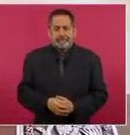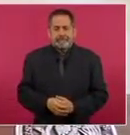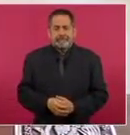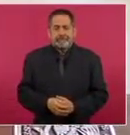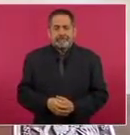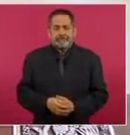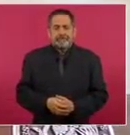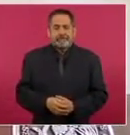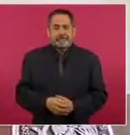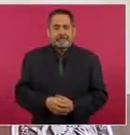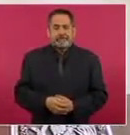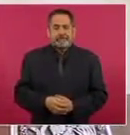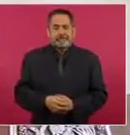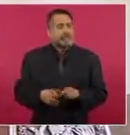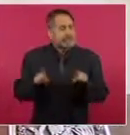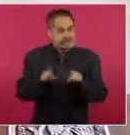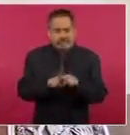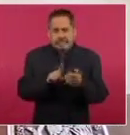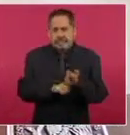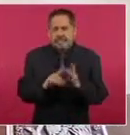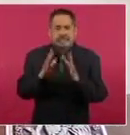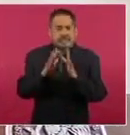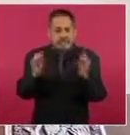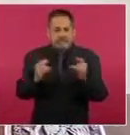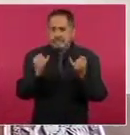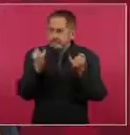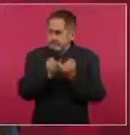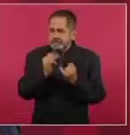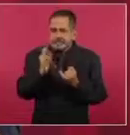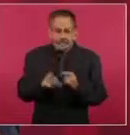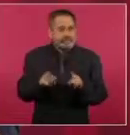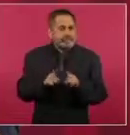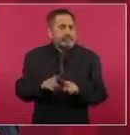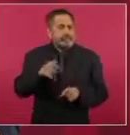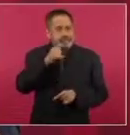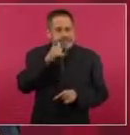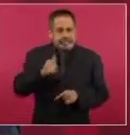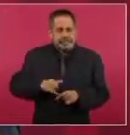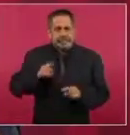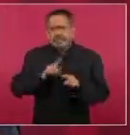Y lo mismo en Francia, y lo mismo en Italia y en otras partes.